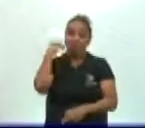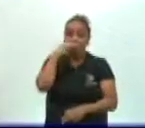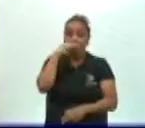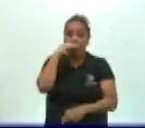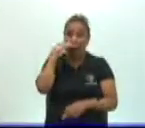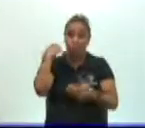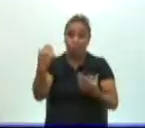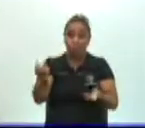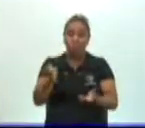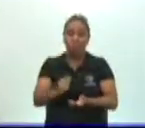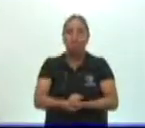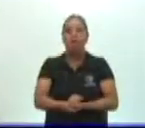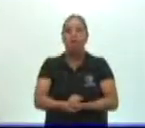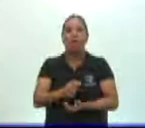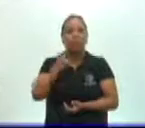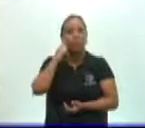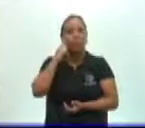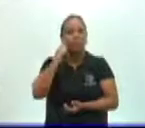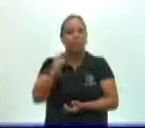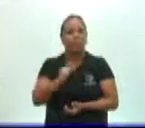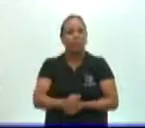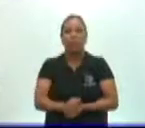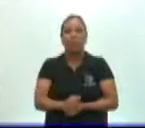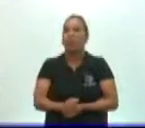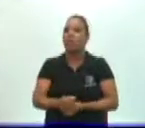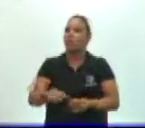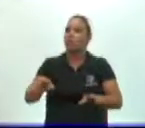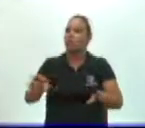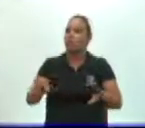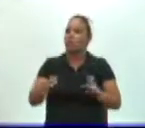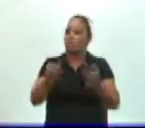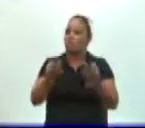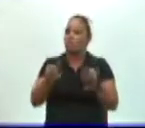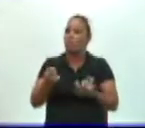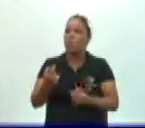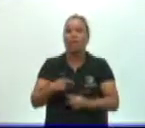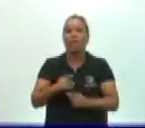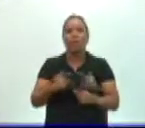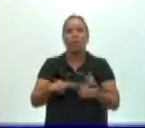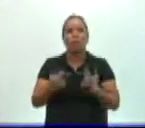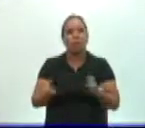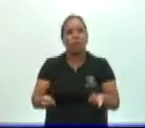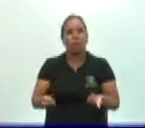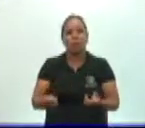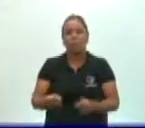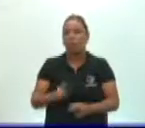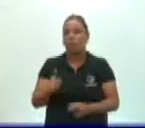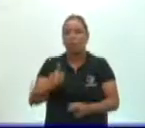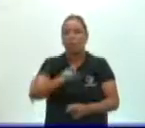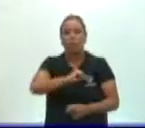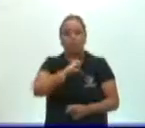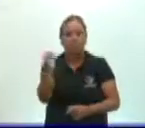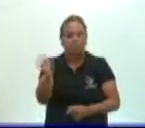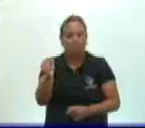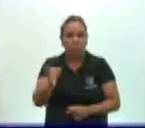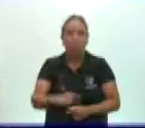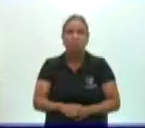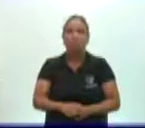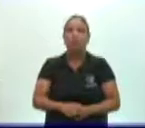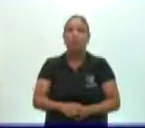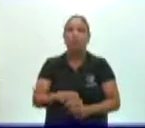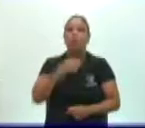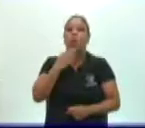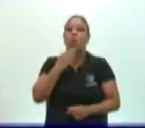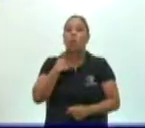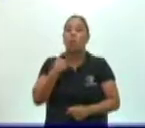cuenta los aspectos de la Comuna de París, el fracaso, la importancia que tuvo y además el cómo logró